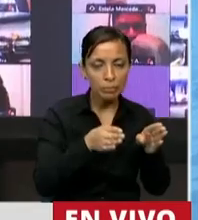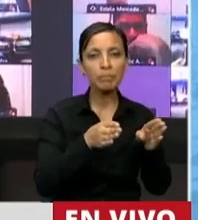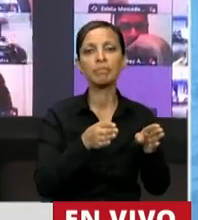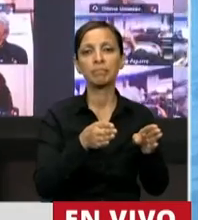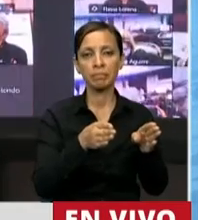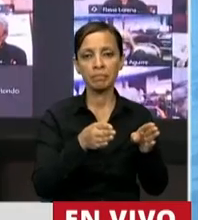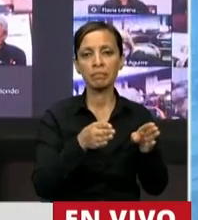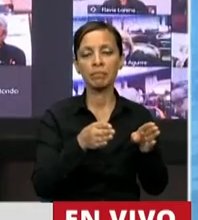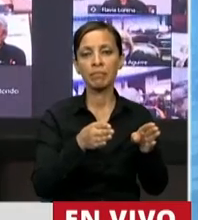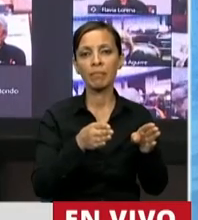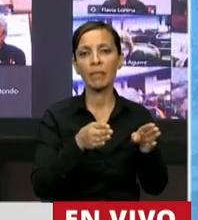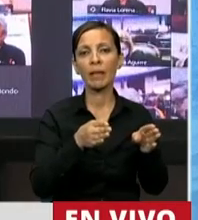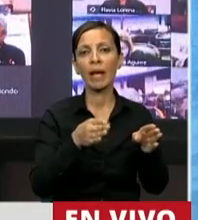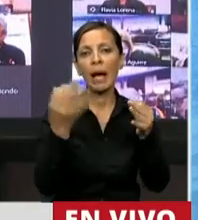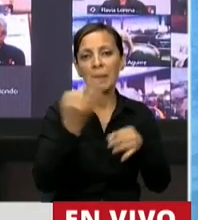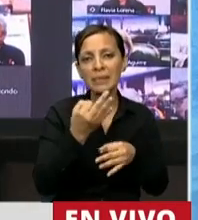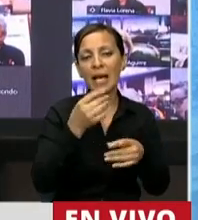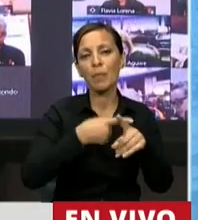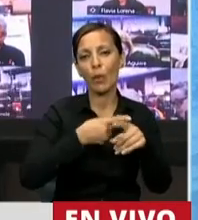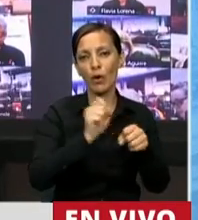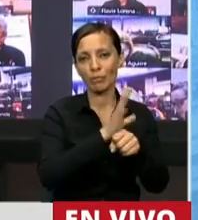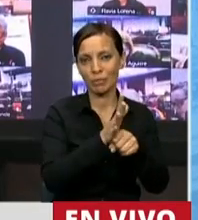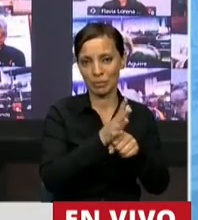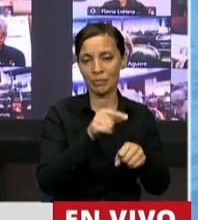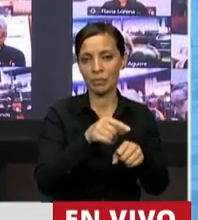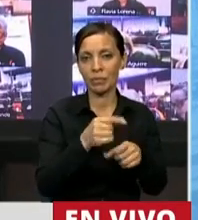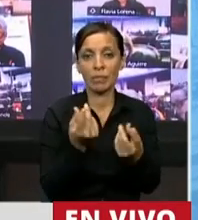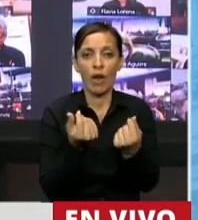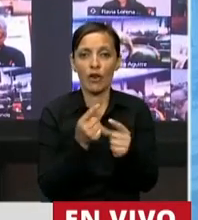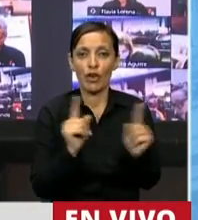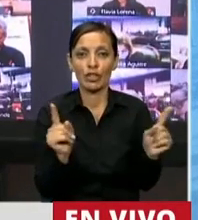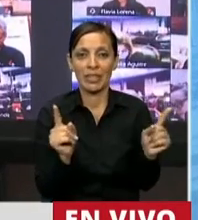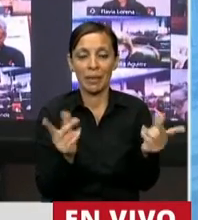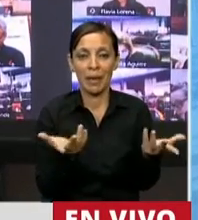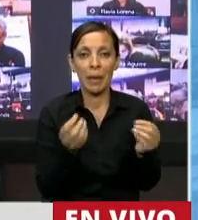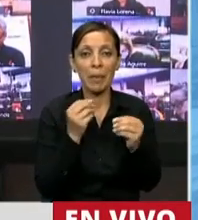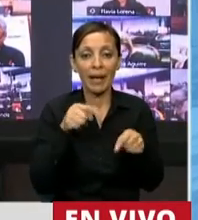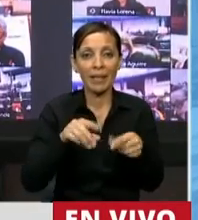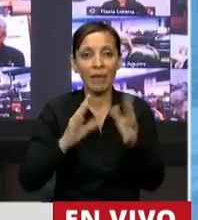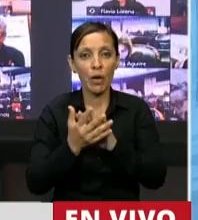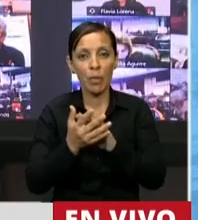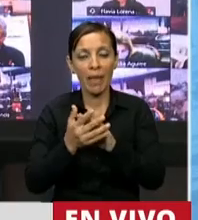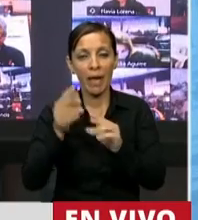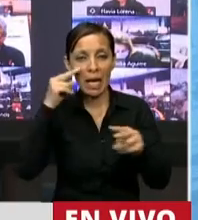respecto a la pandemia del COVID-19, nos sirve para que esta perspectiva